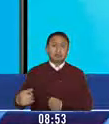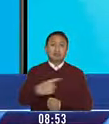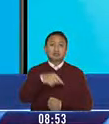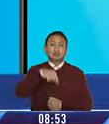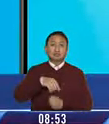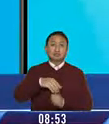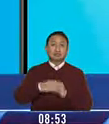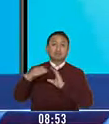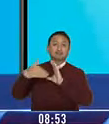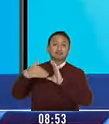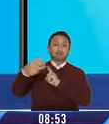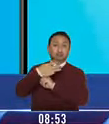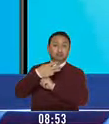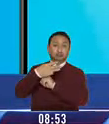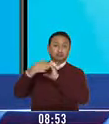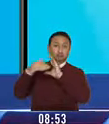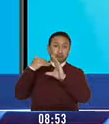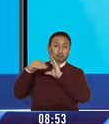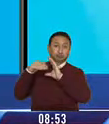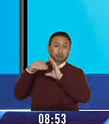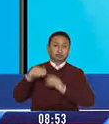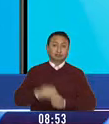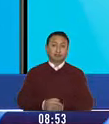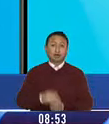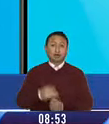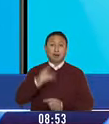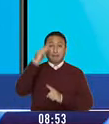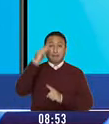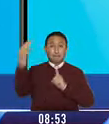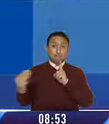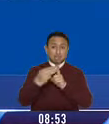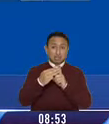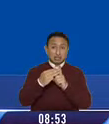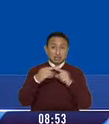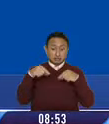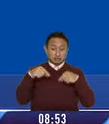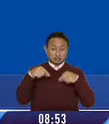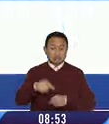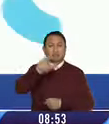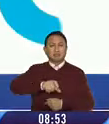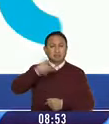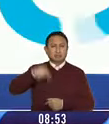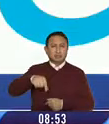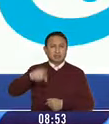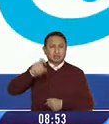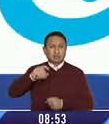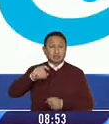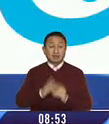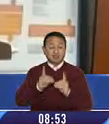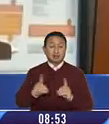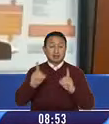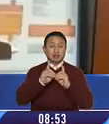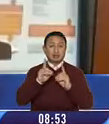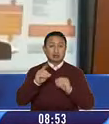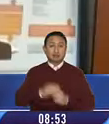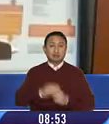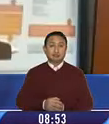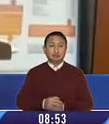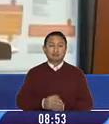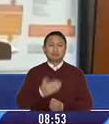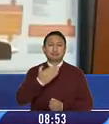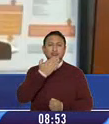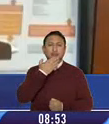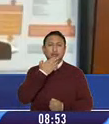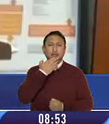a través de un mail o mensaje de texto. Y para esto, la ciudadanía debe actualizar sus datos. Pueden hacerlo de manera